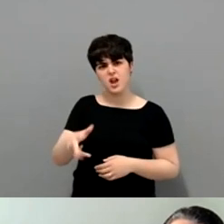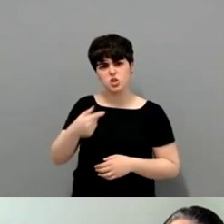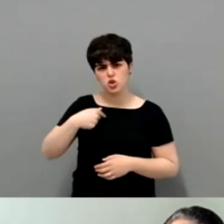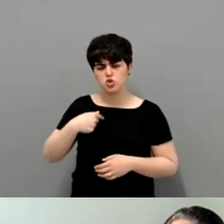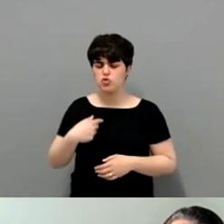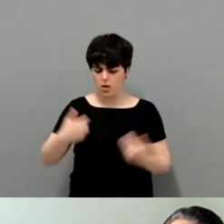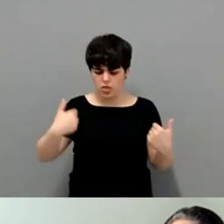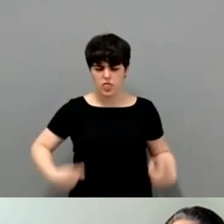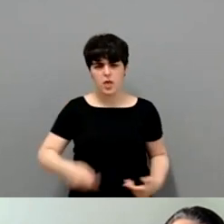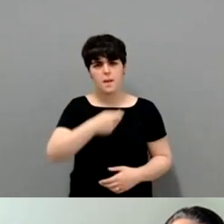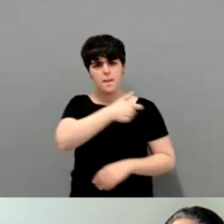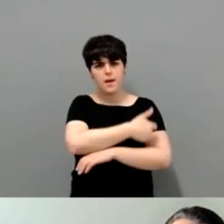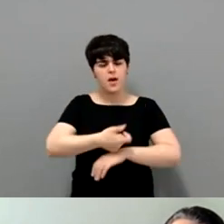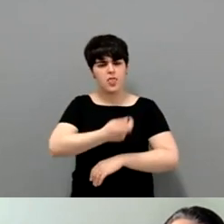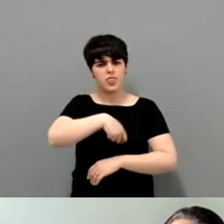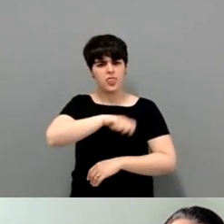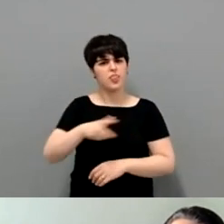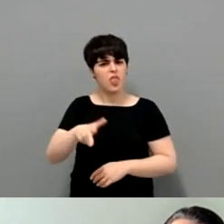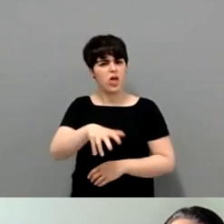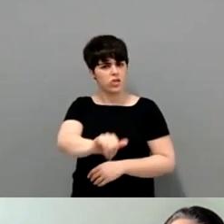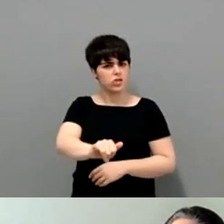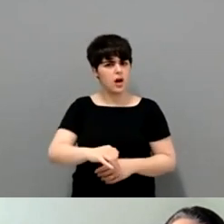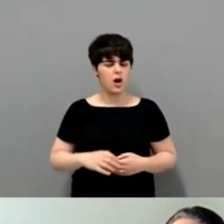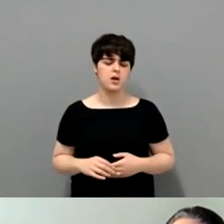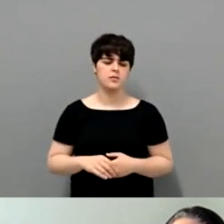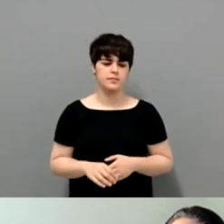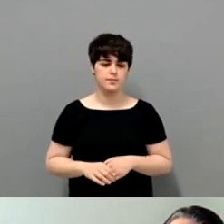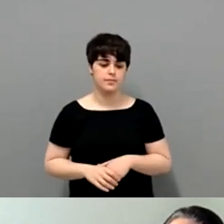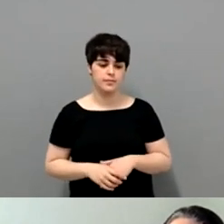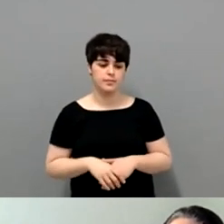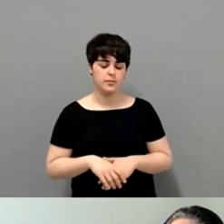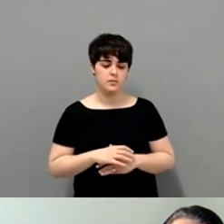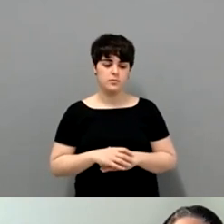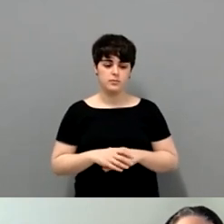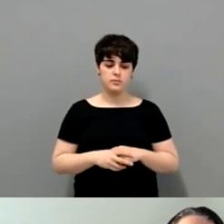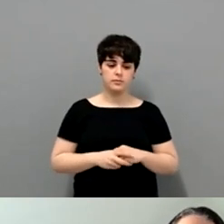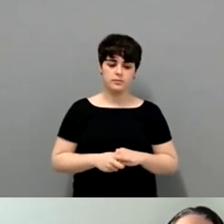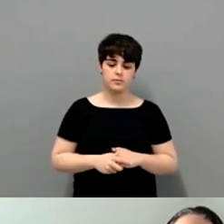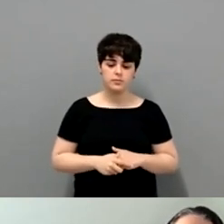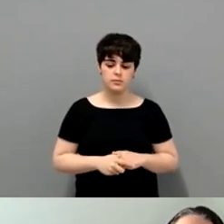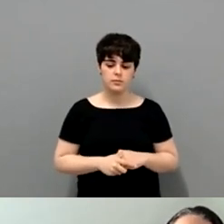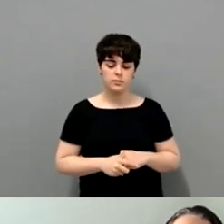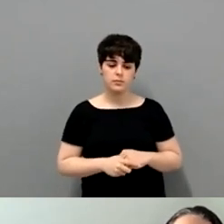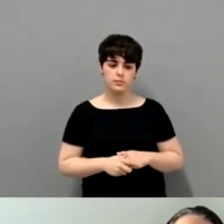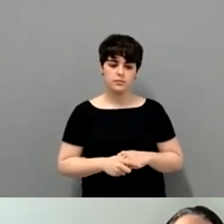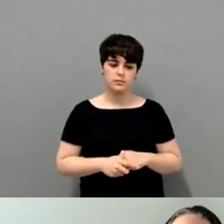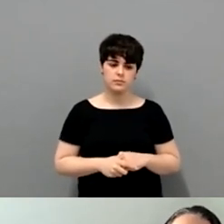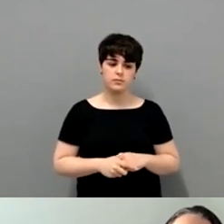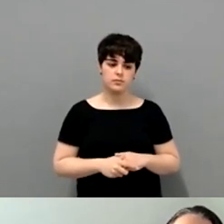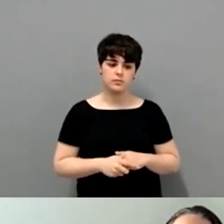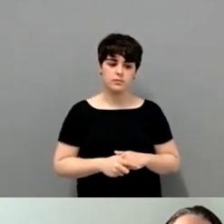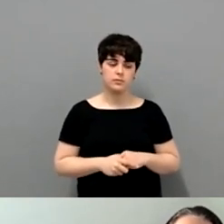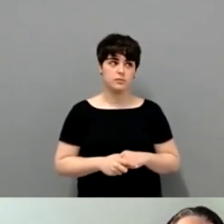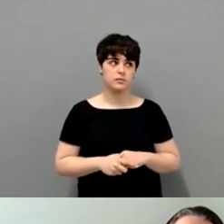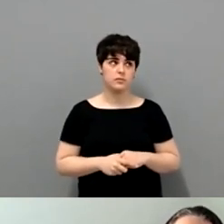ciudadana española de pleno derecho. la banda volvió